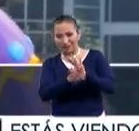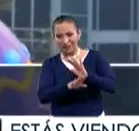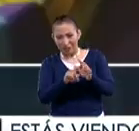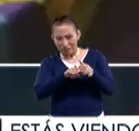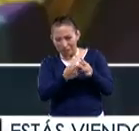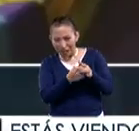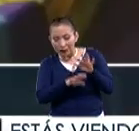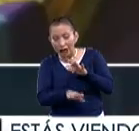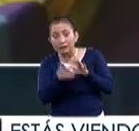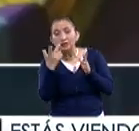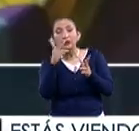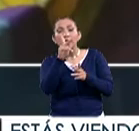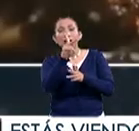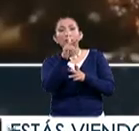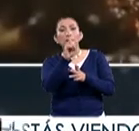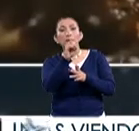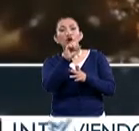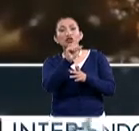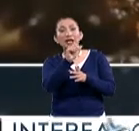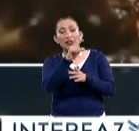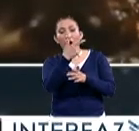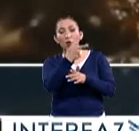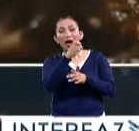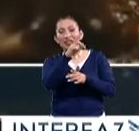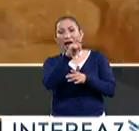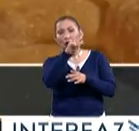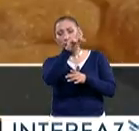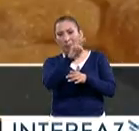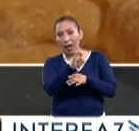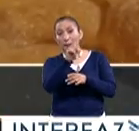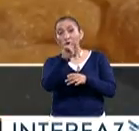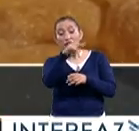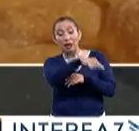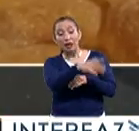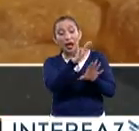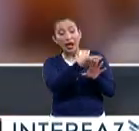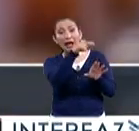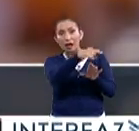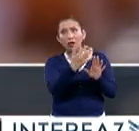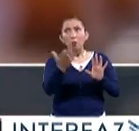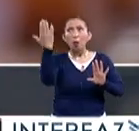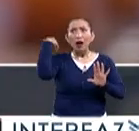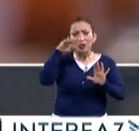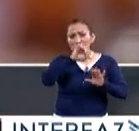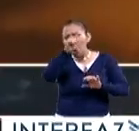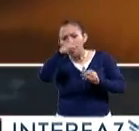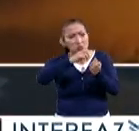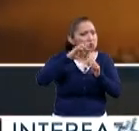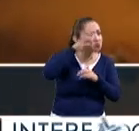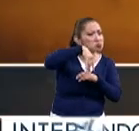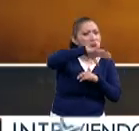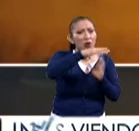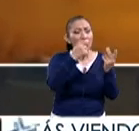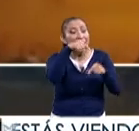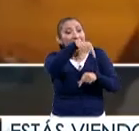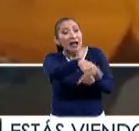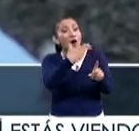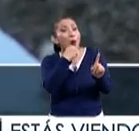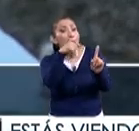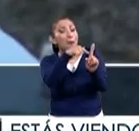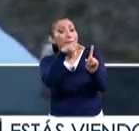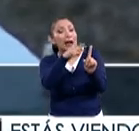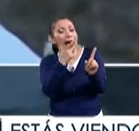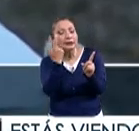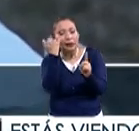fundantes es Posada, o sea, José Guadalupe Posada, no hay mayores antecedentes, sino que realmente él crea